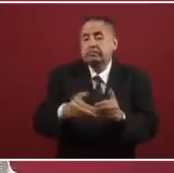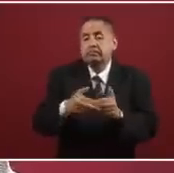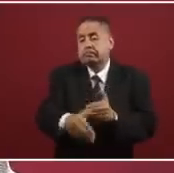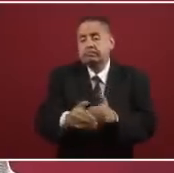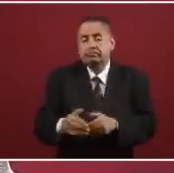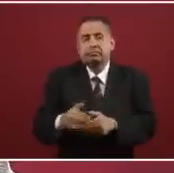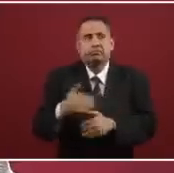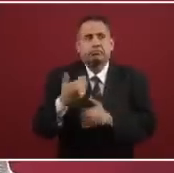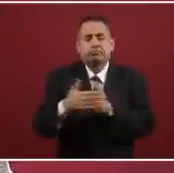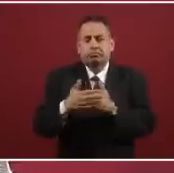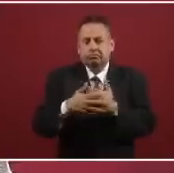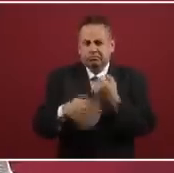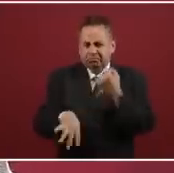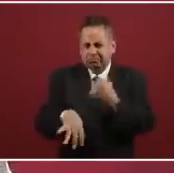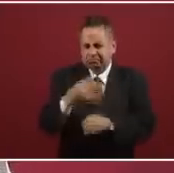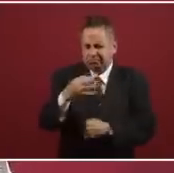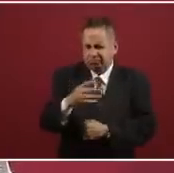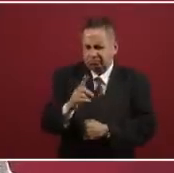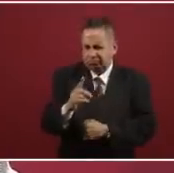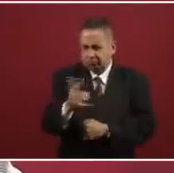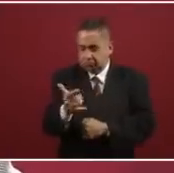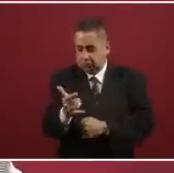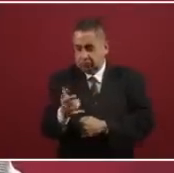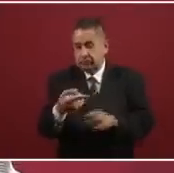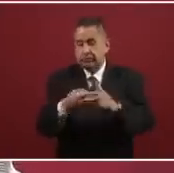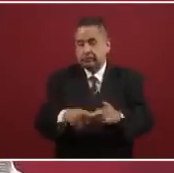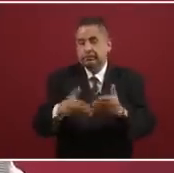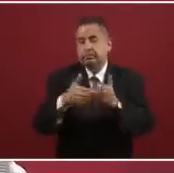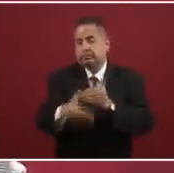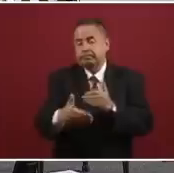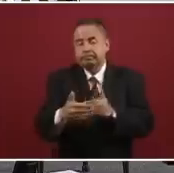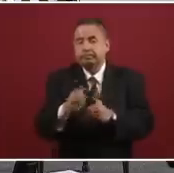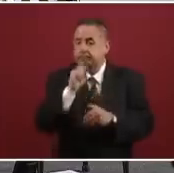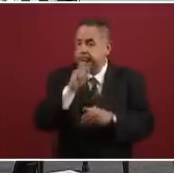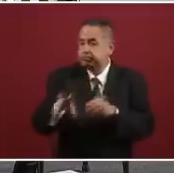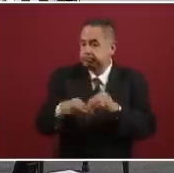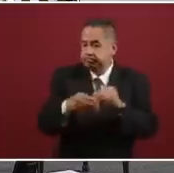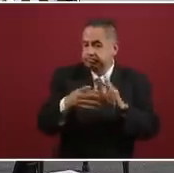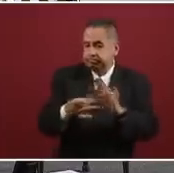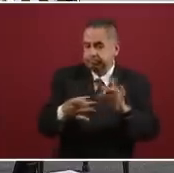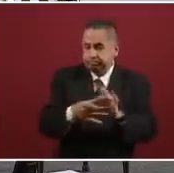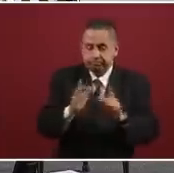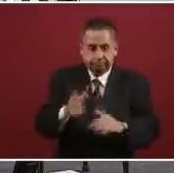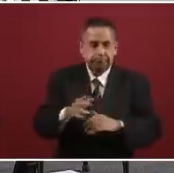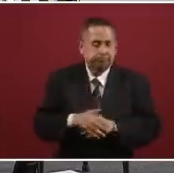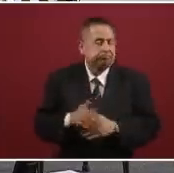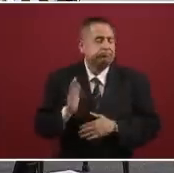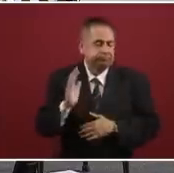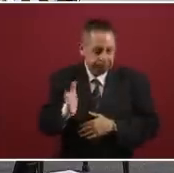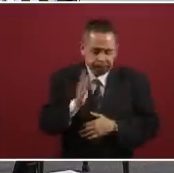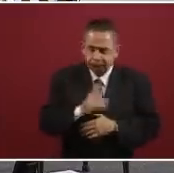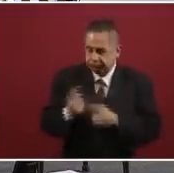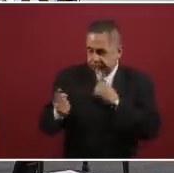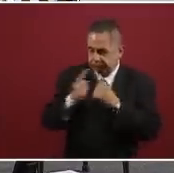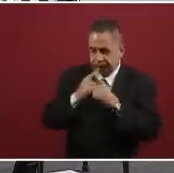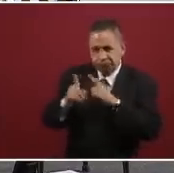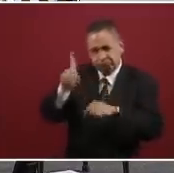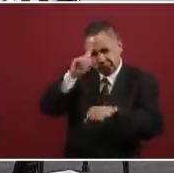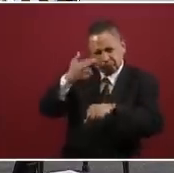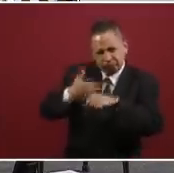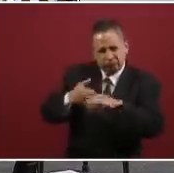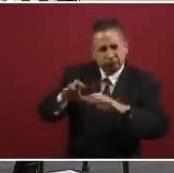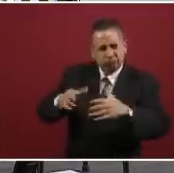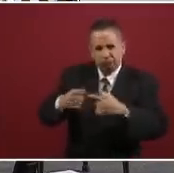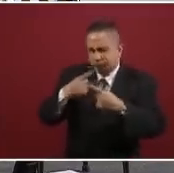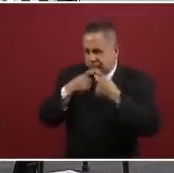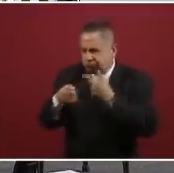el próximo 14 de julio. E incluso ya hemos trabajado con la Consejería